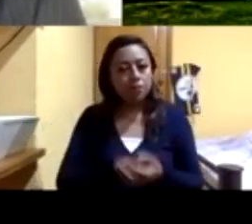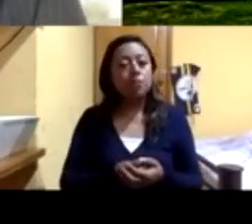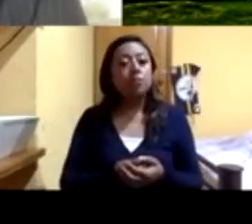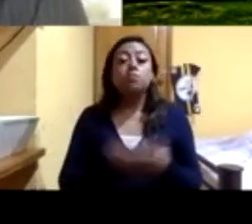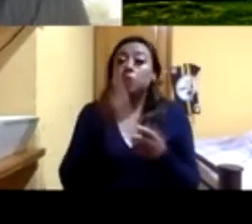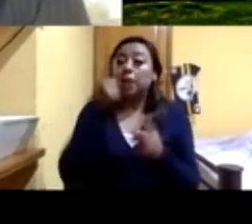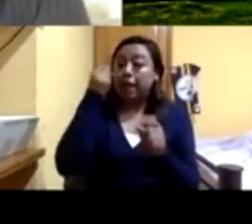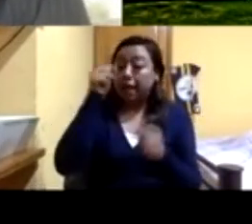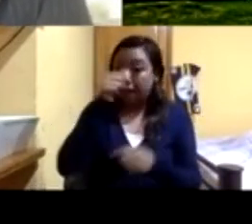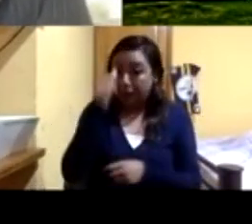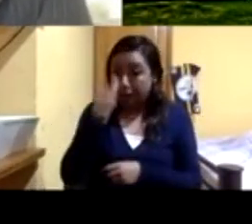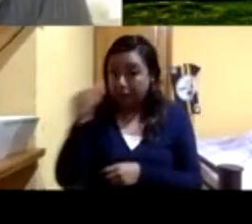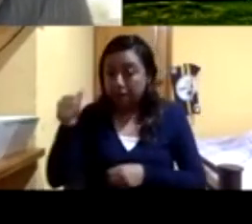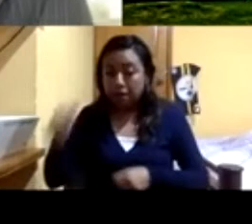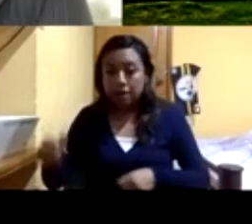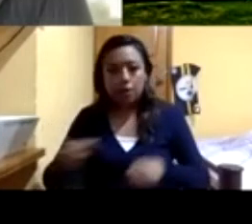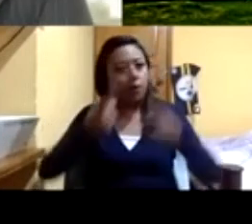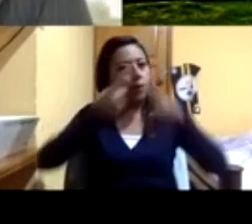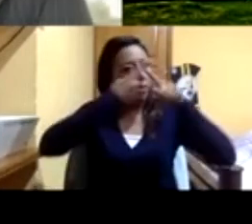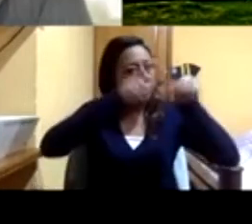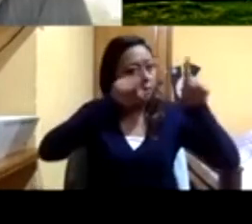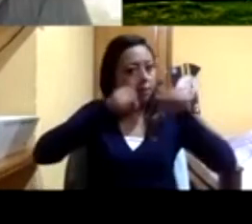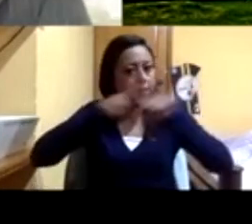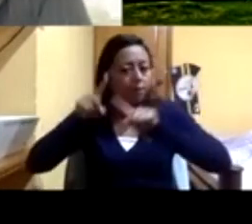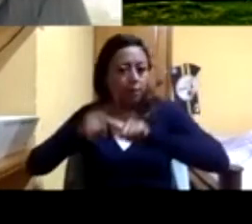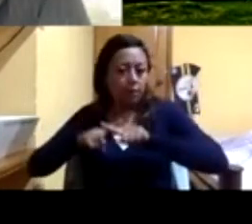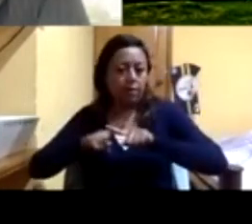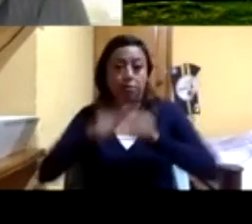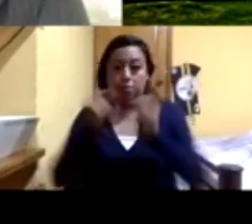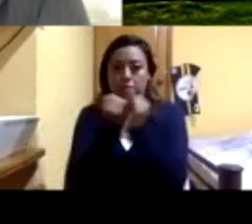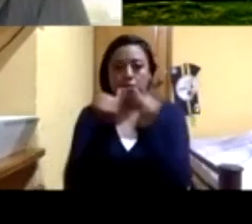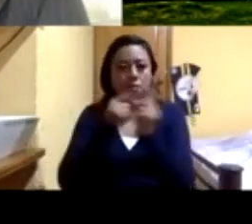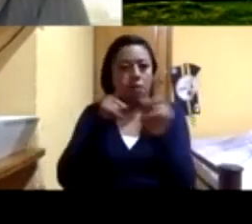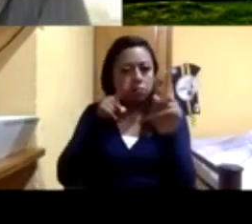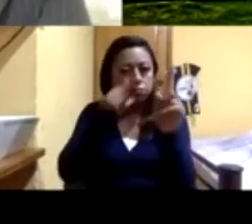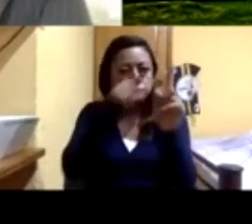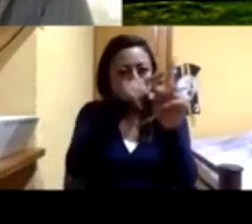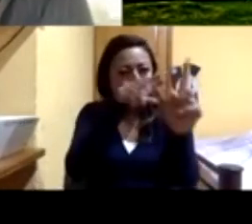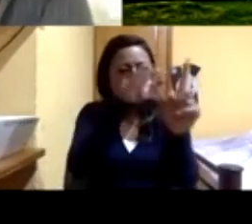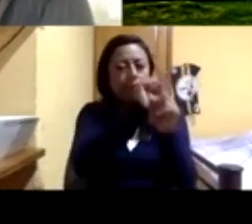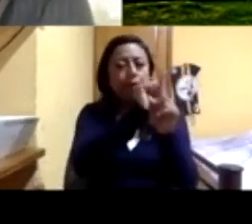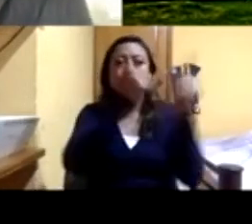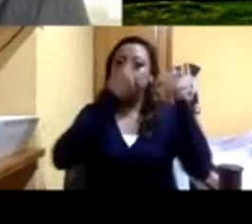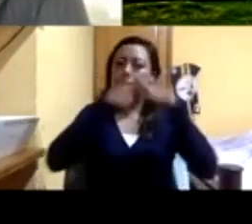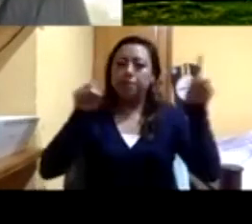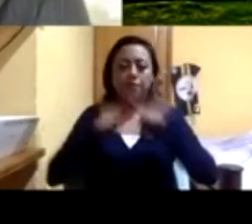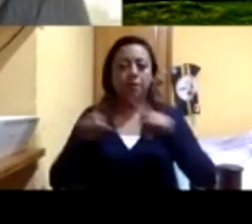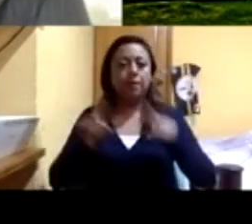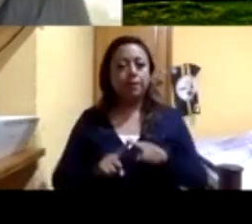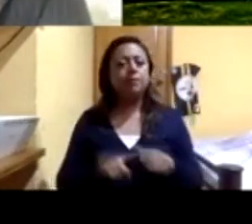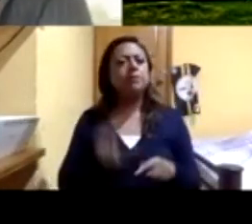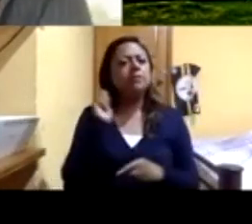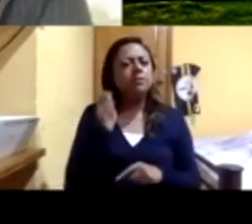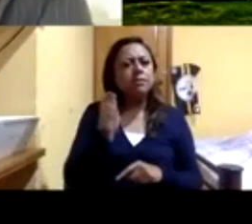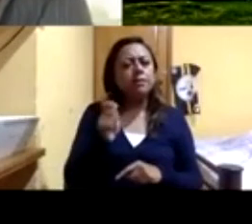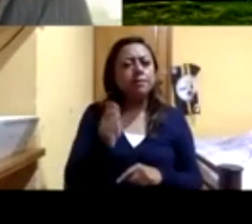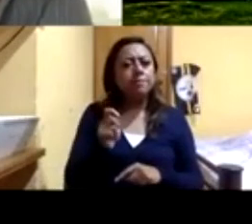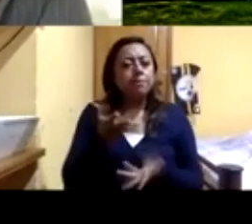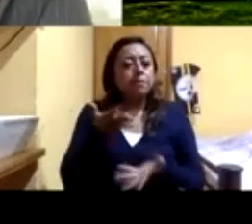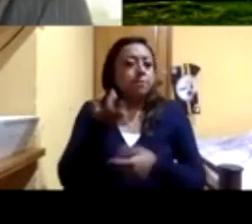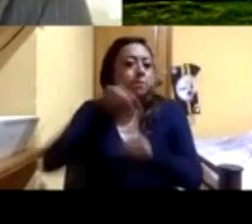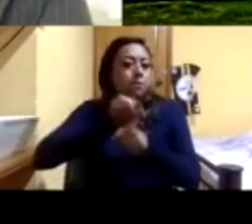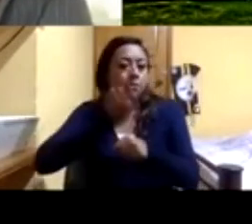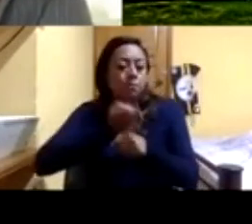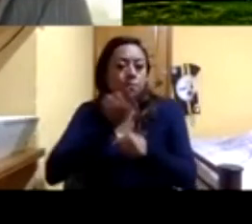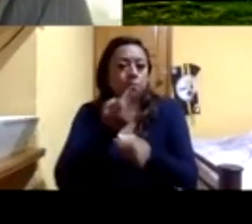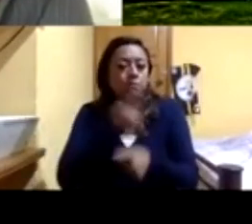distinta y alcances, en fin, de tal manera que lo mismo, pues es un poco lo que